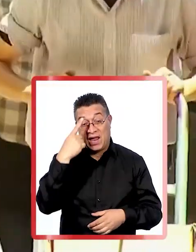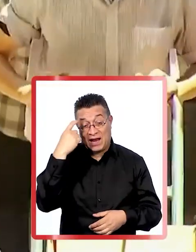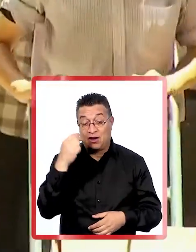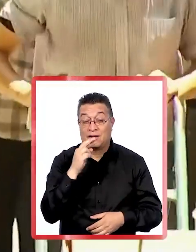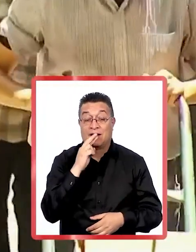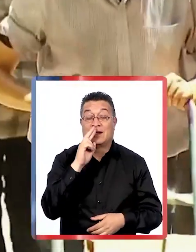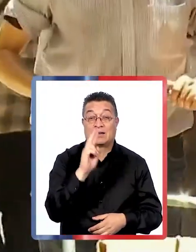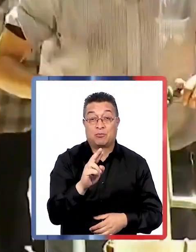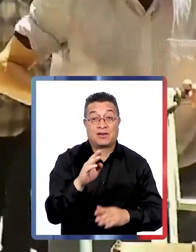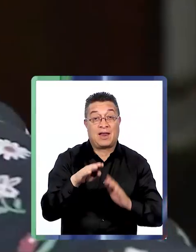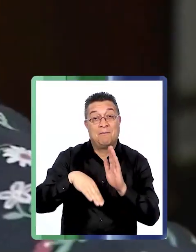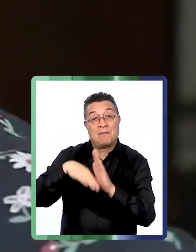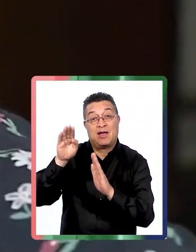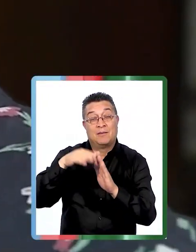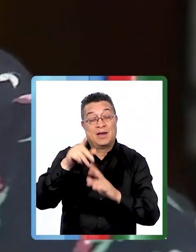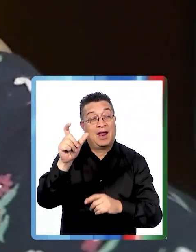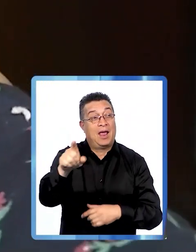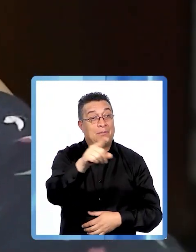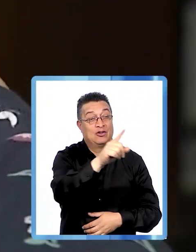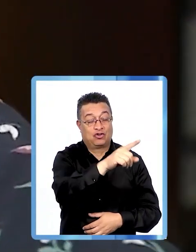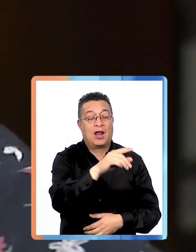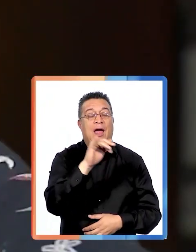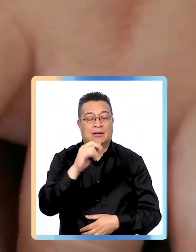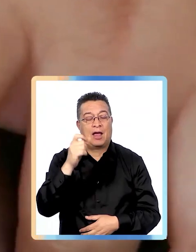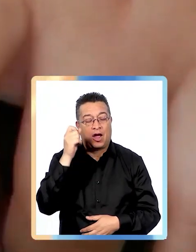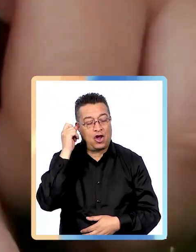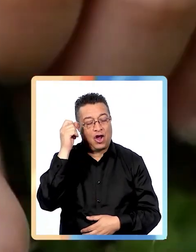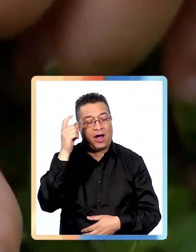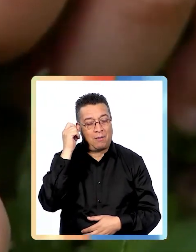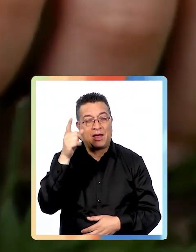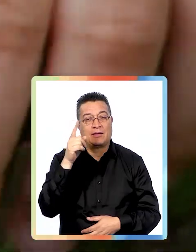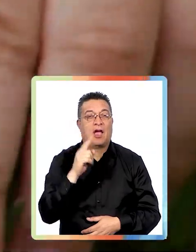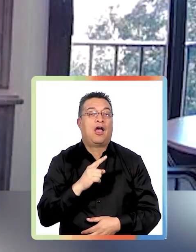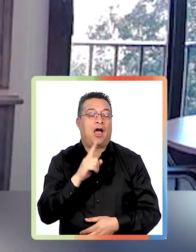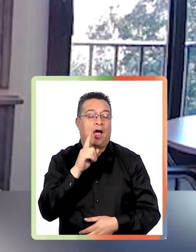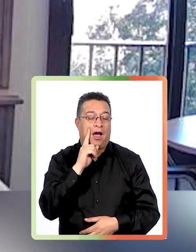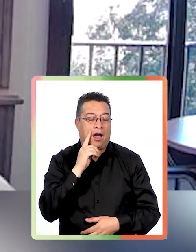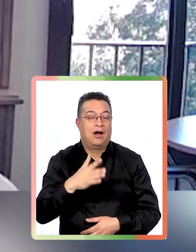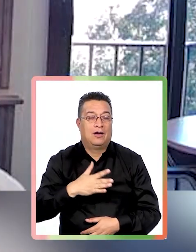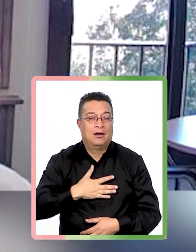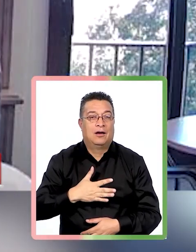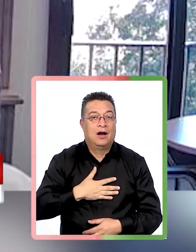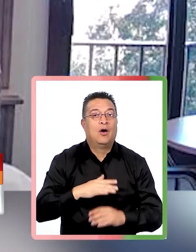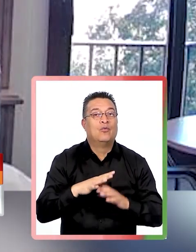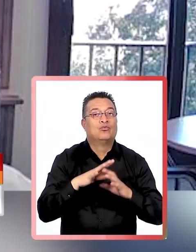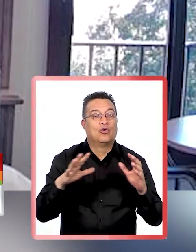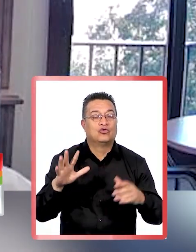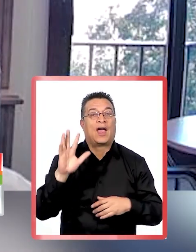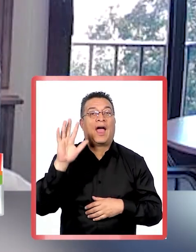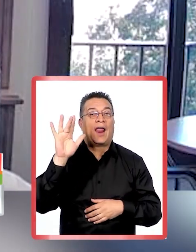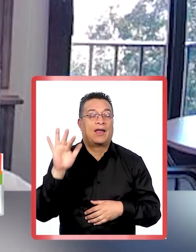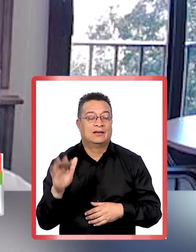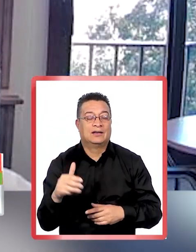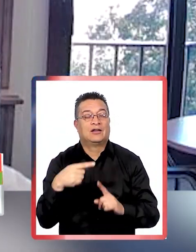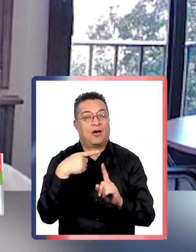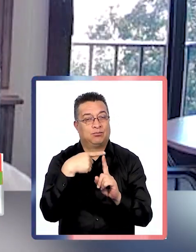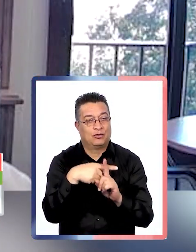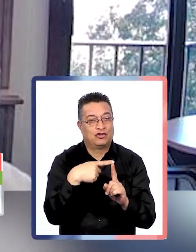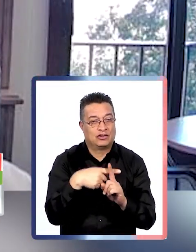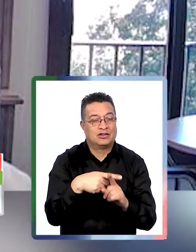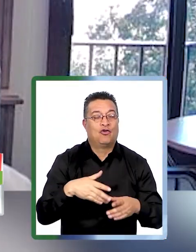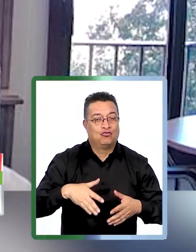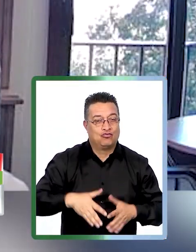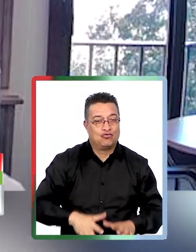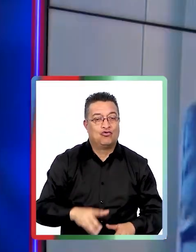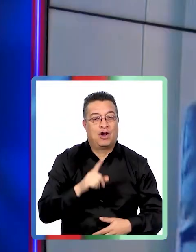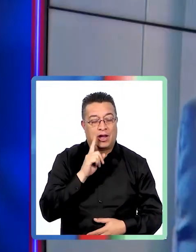la respuesta que da la mayoría de la población es porque comprende que tiene muchas características buenas y beneficios